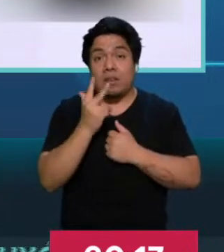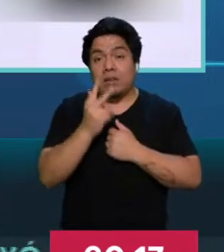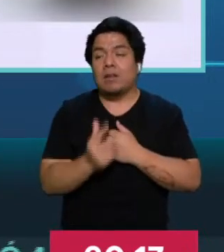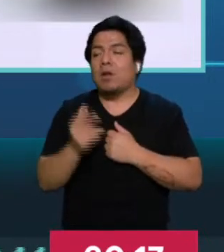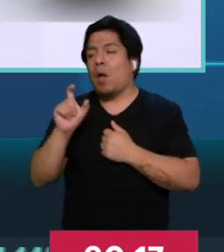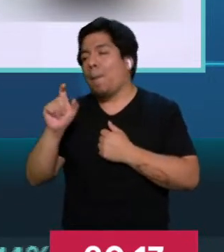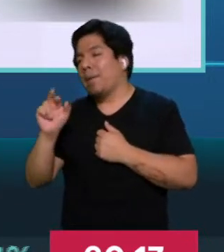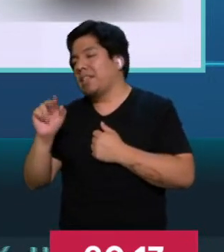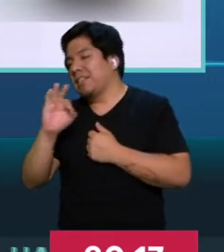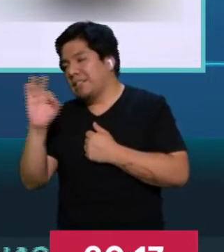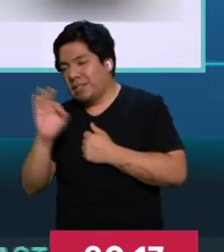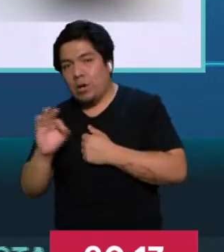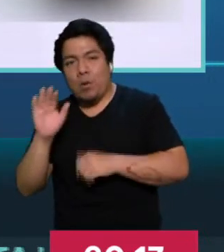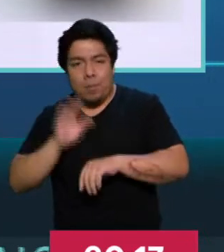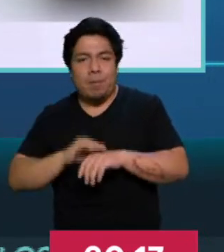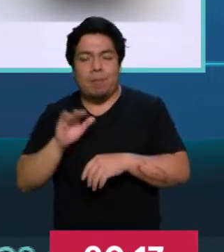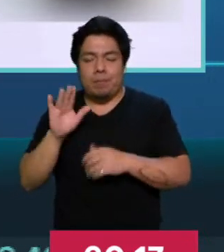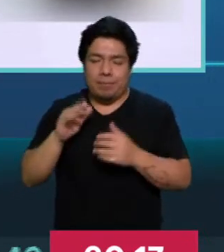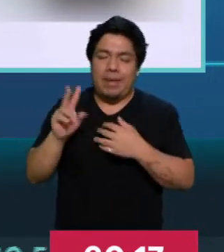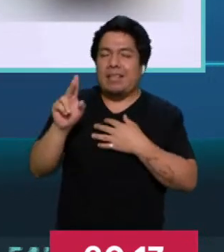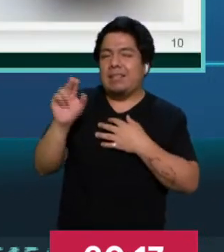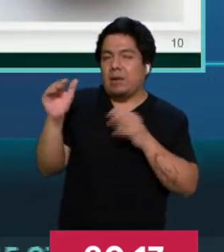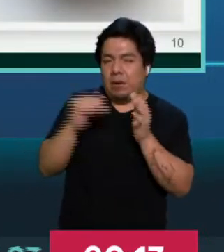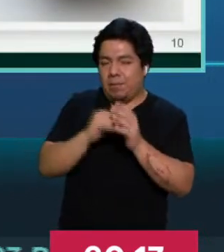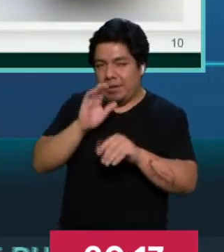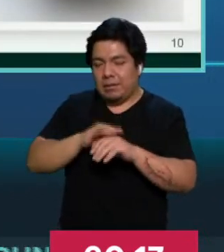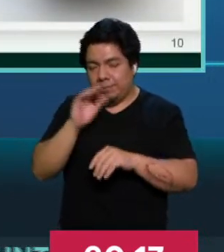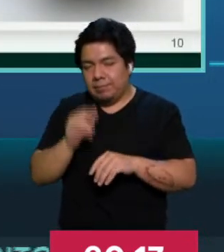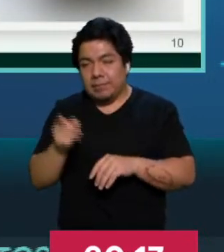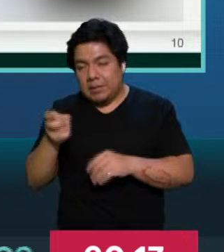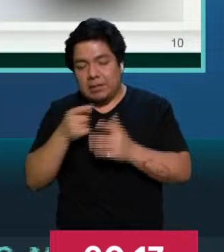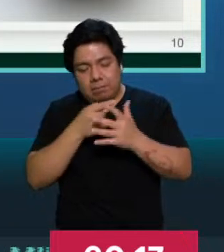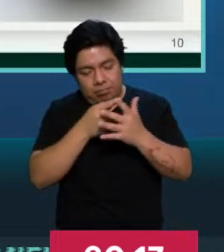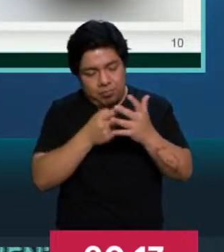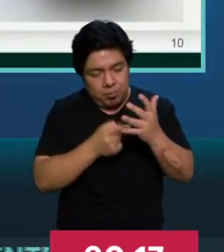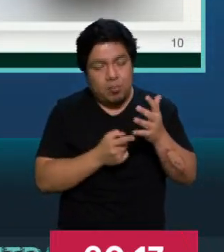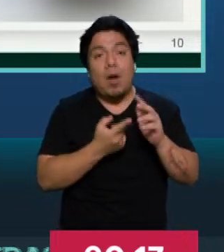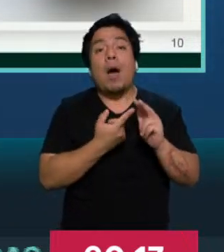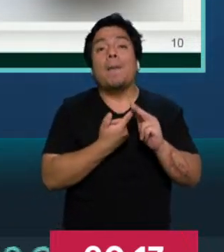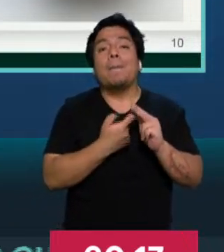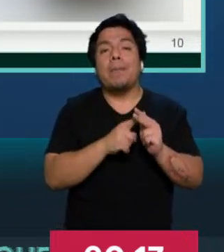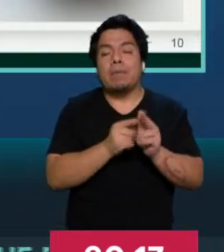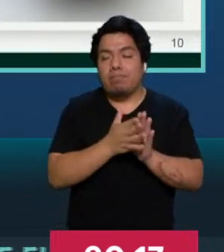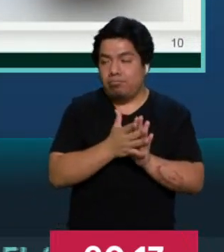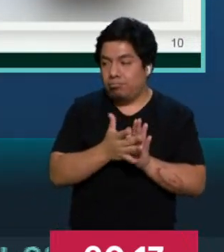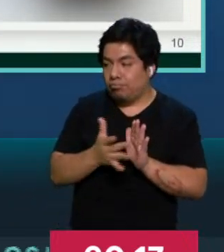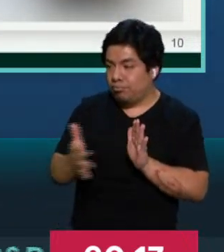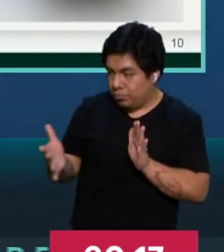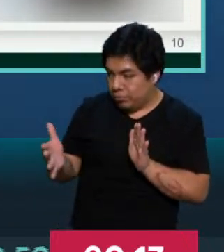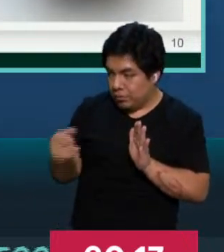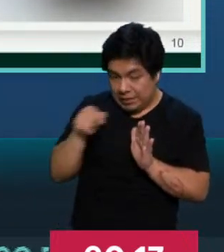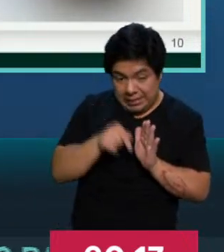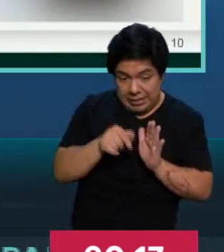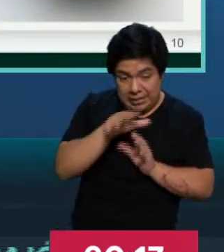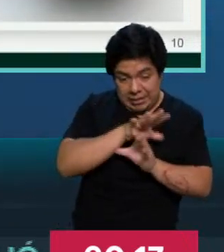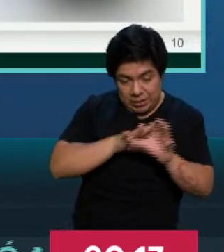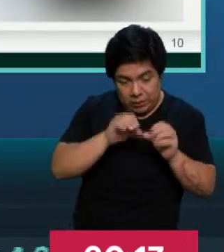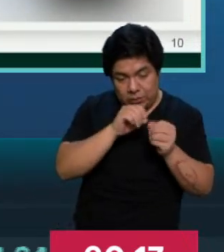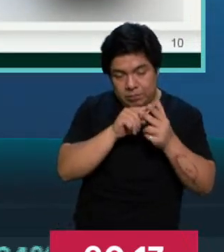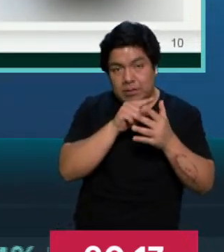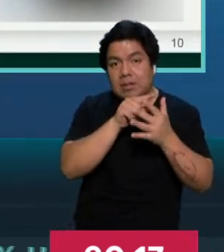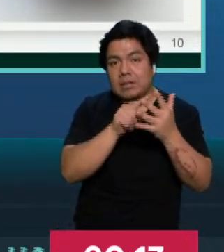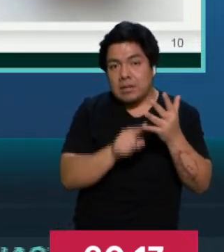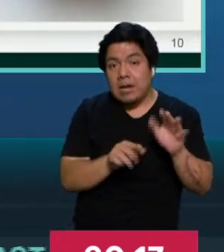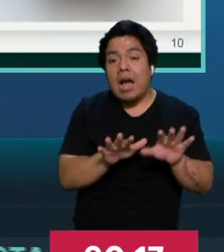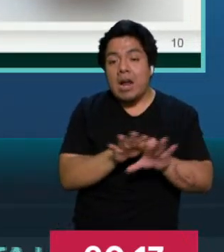25,000 unidades. Y bueno, eso sería como punto de partida, Berenice, un cambio que